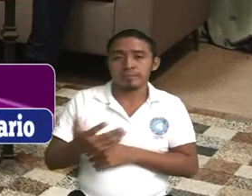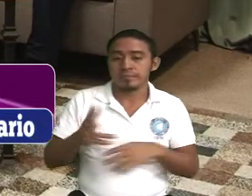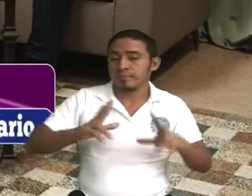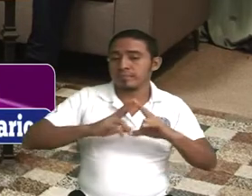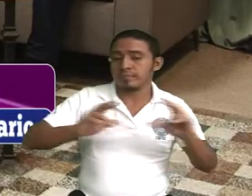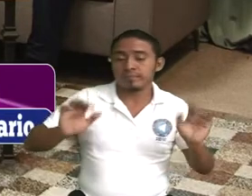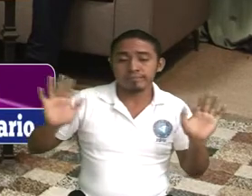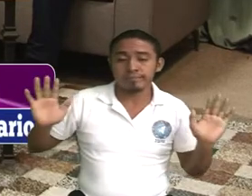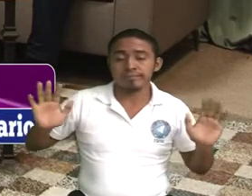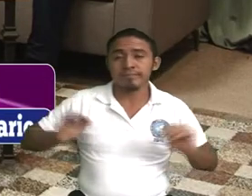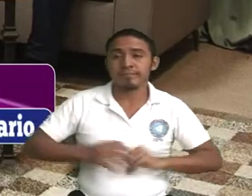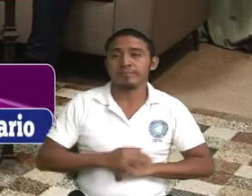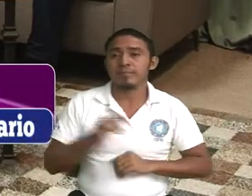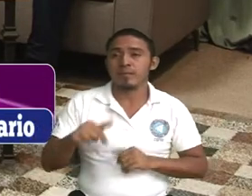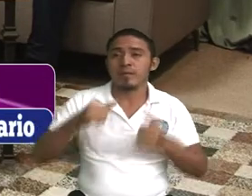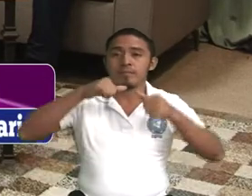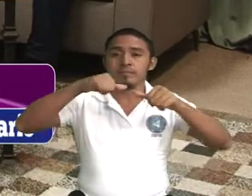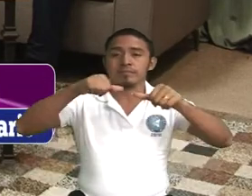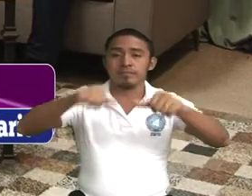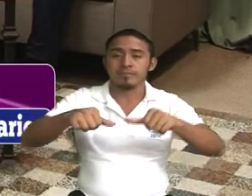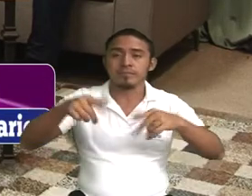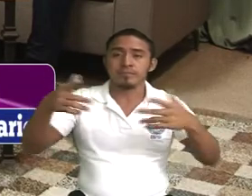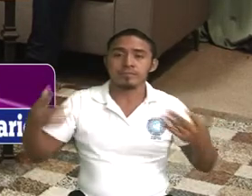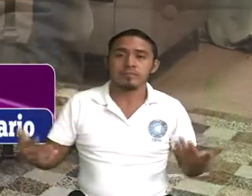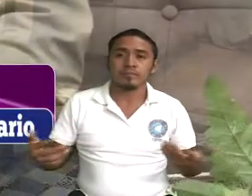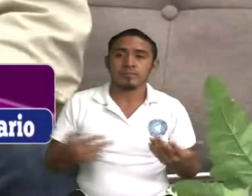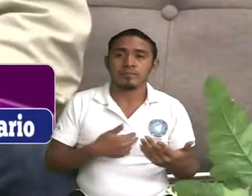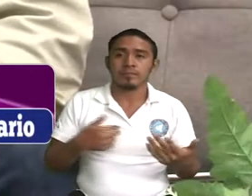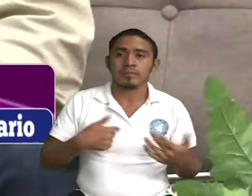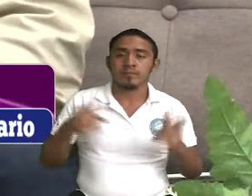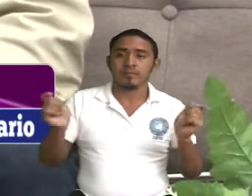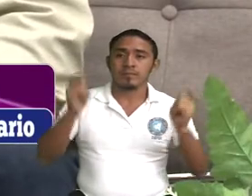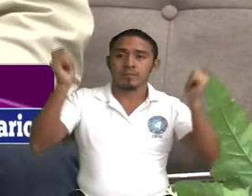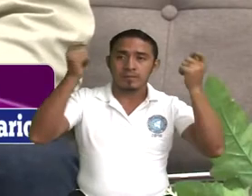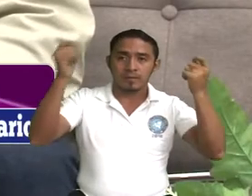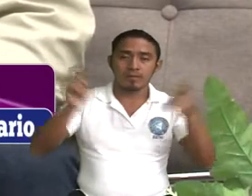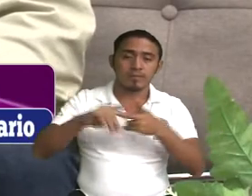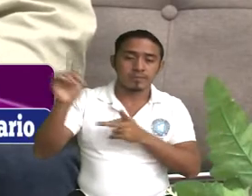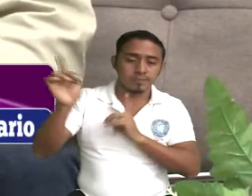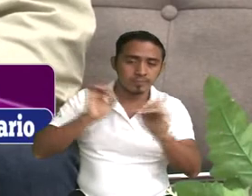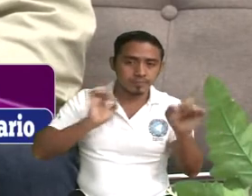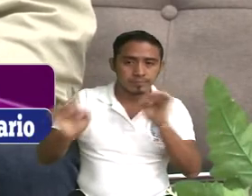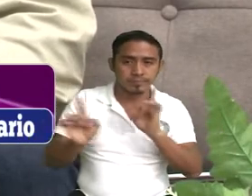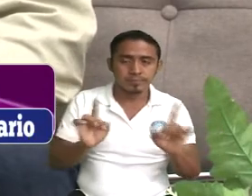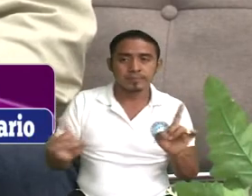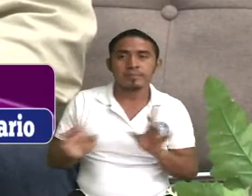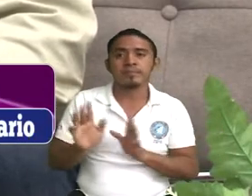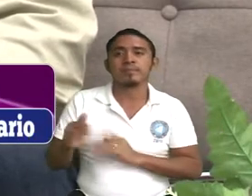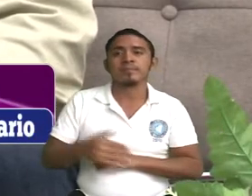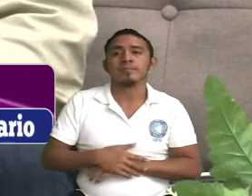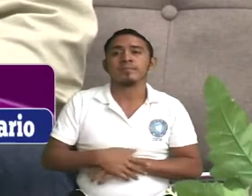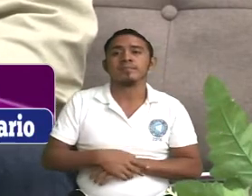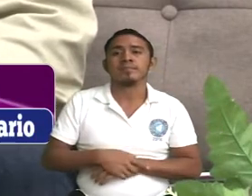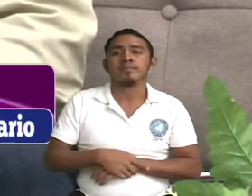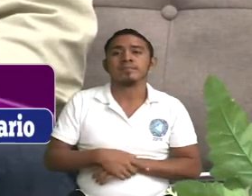país, que es la continuidad de la de los festivales, de los concursos. El día